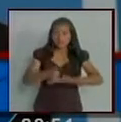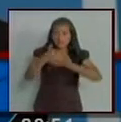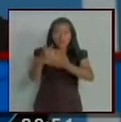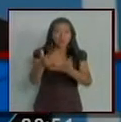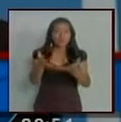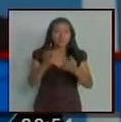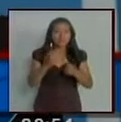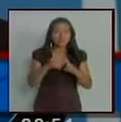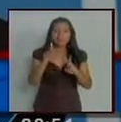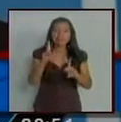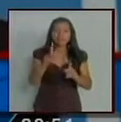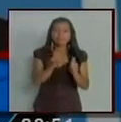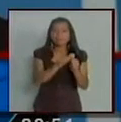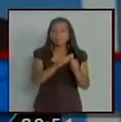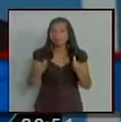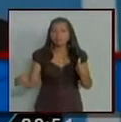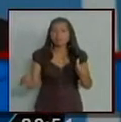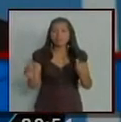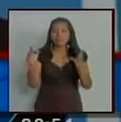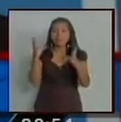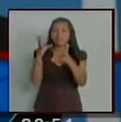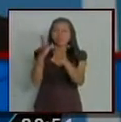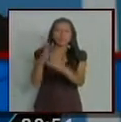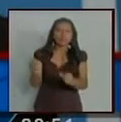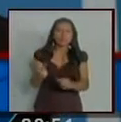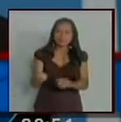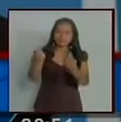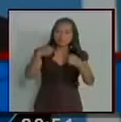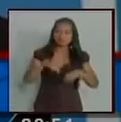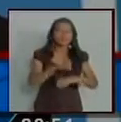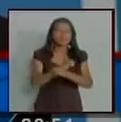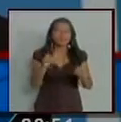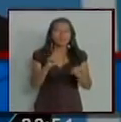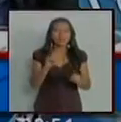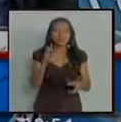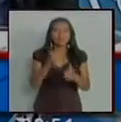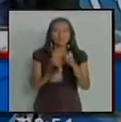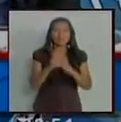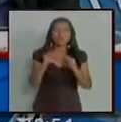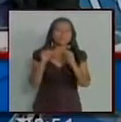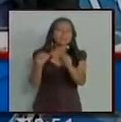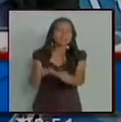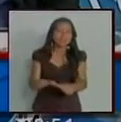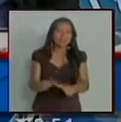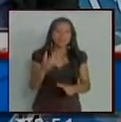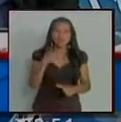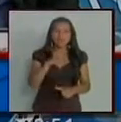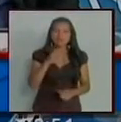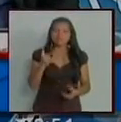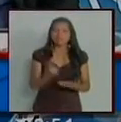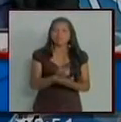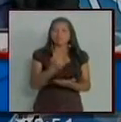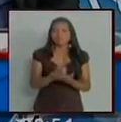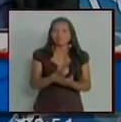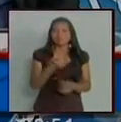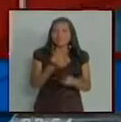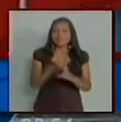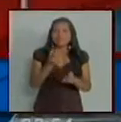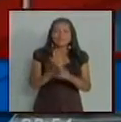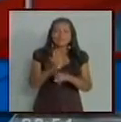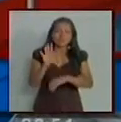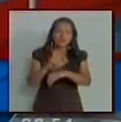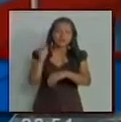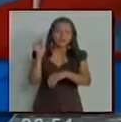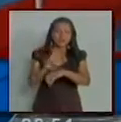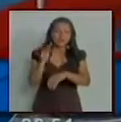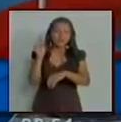equipo formado, y se van desapareciendo los pacientes, y seguirlos es bastante difícil, y ahí es donde tenemos que ponerle más empeño, no solamente en